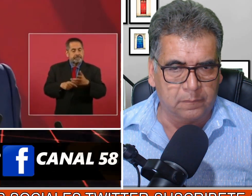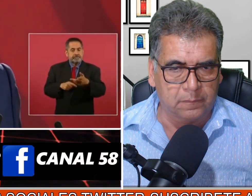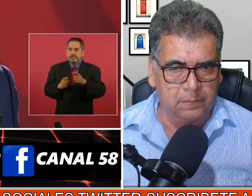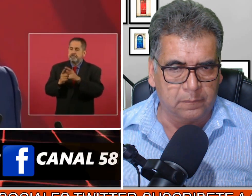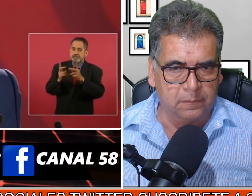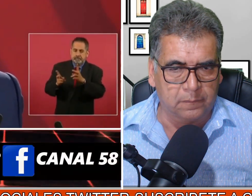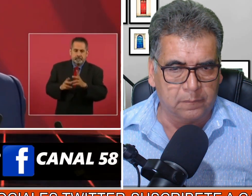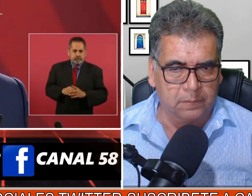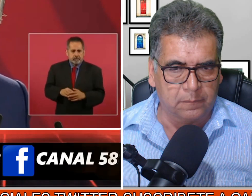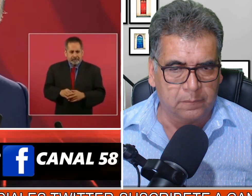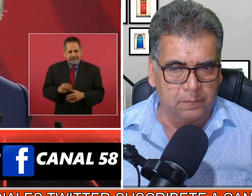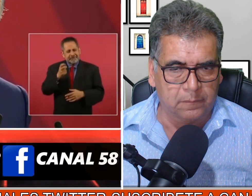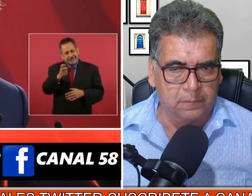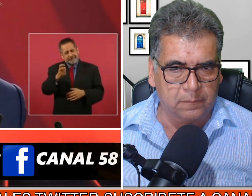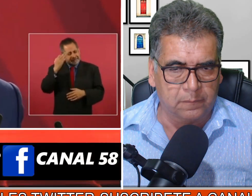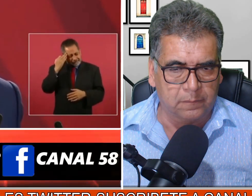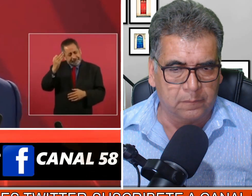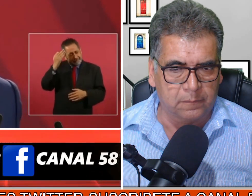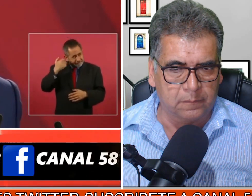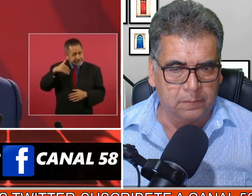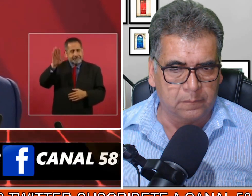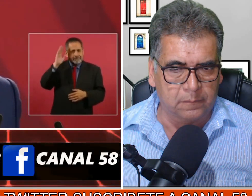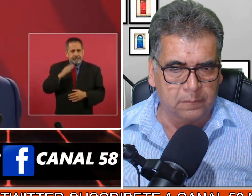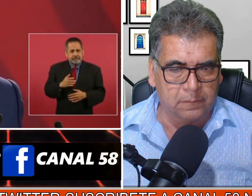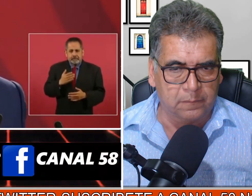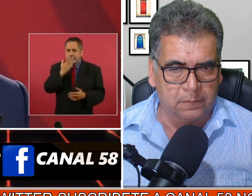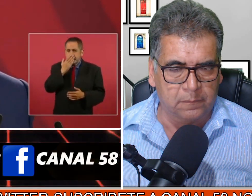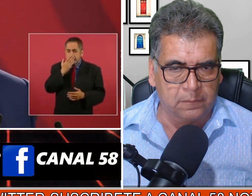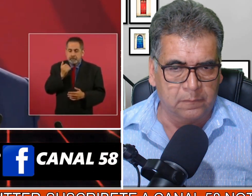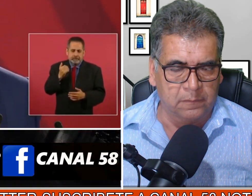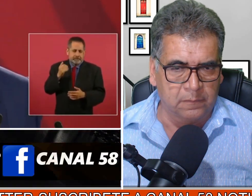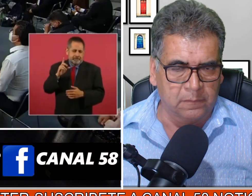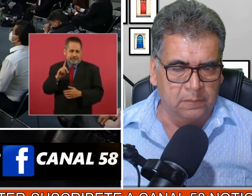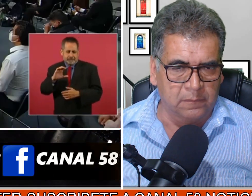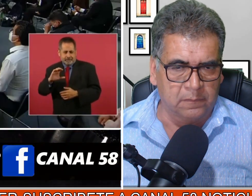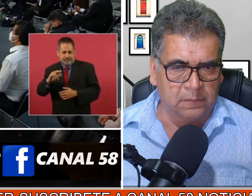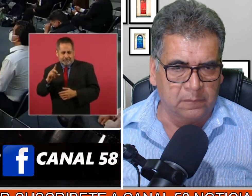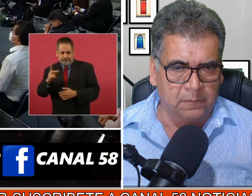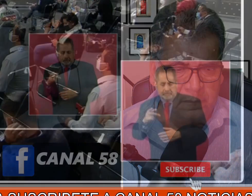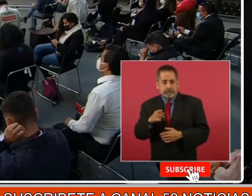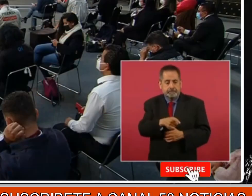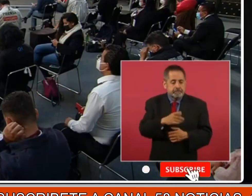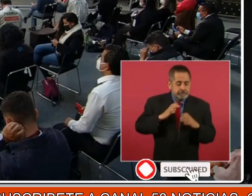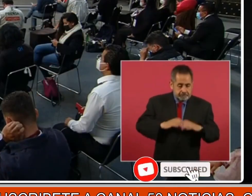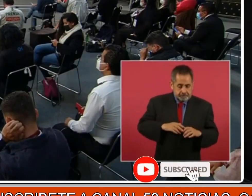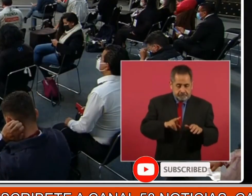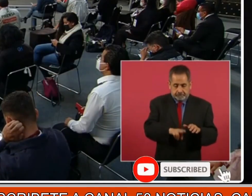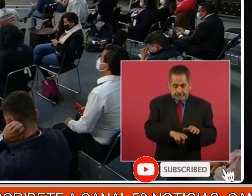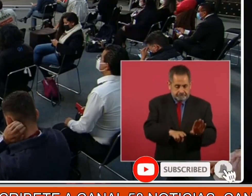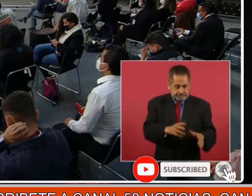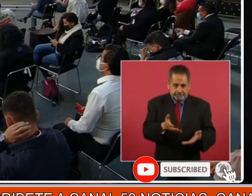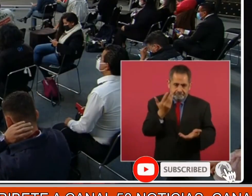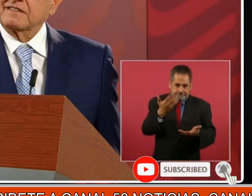y se hizo en ese entonces que todavía no una exhumación ni una autopsia